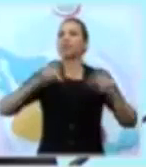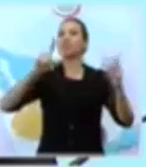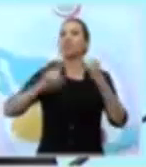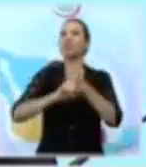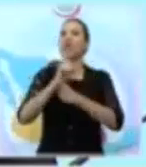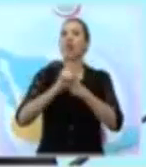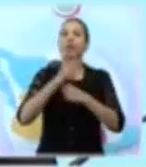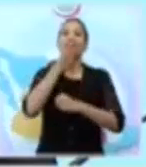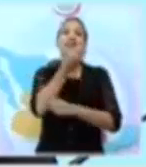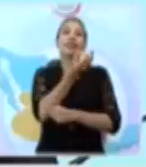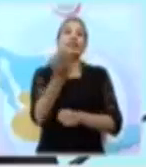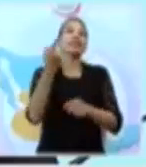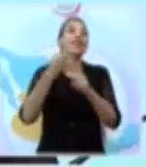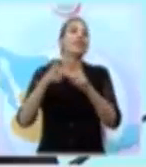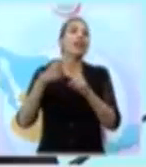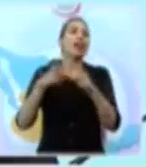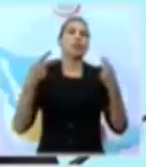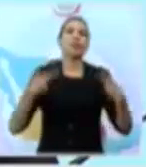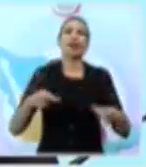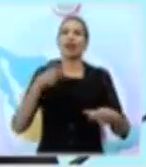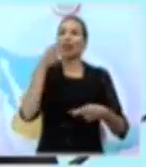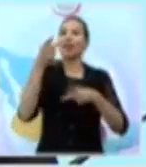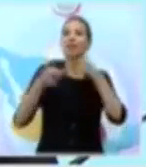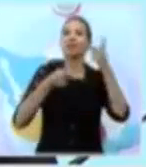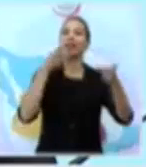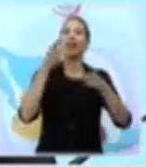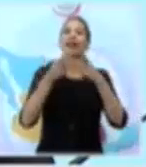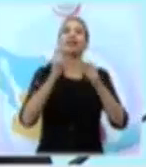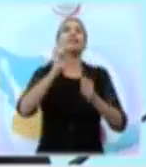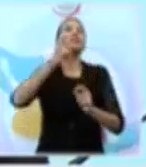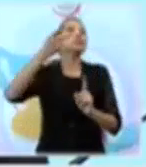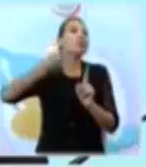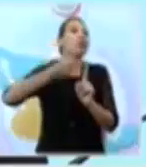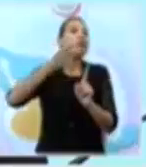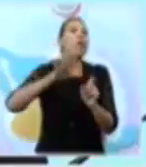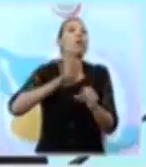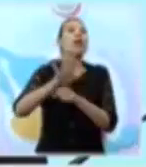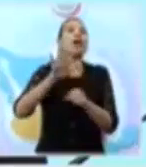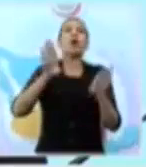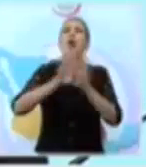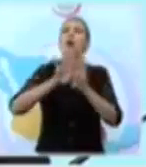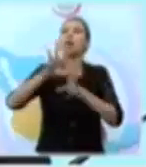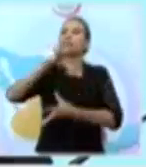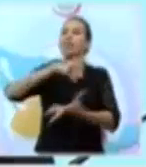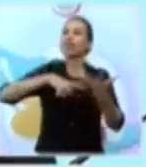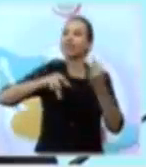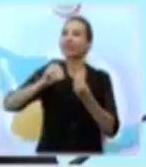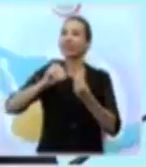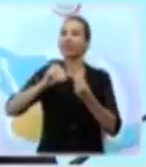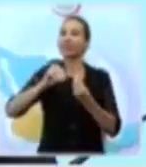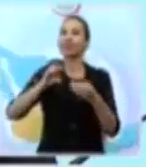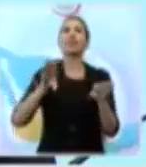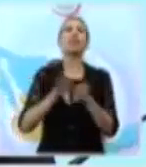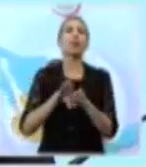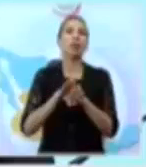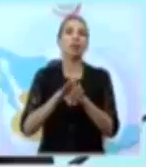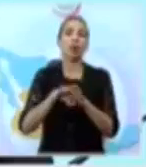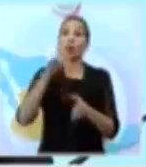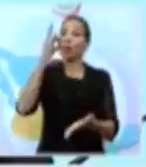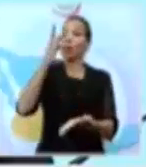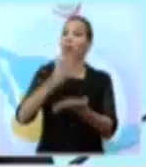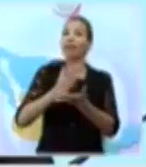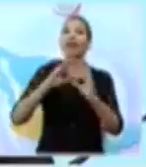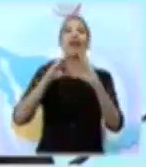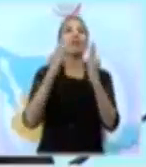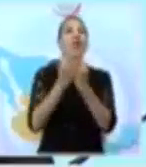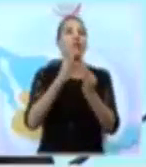afirman diversas voces. La pregunta clave es cómo restituirlo. La única manera